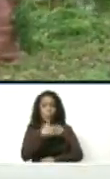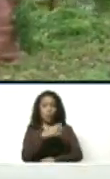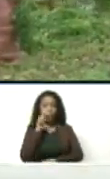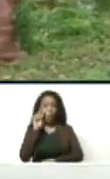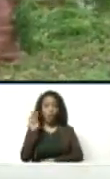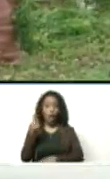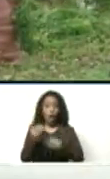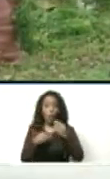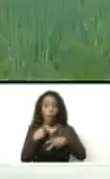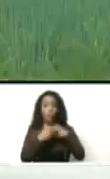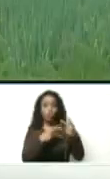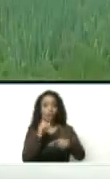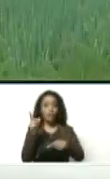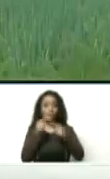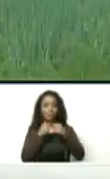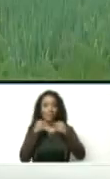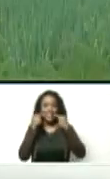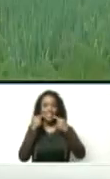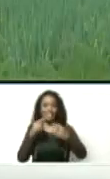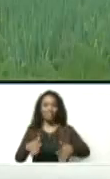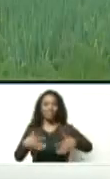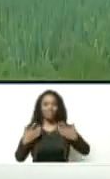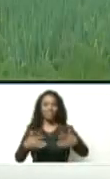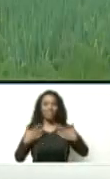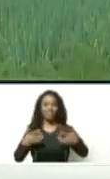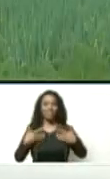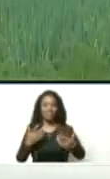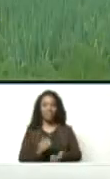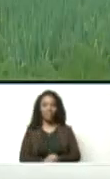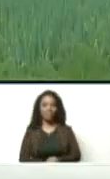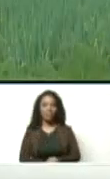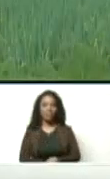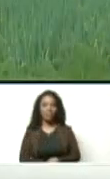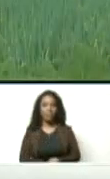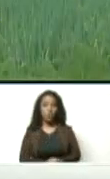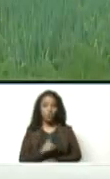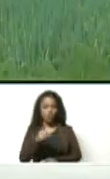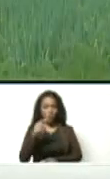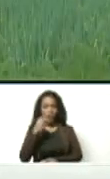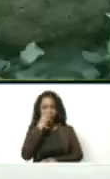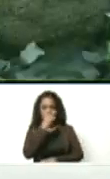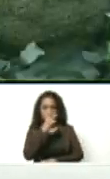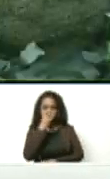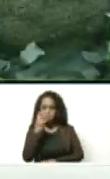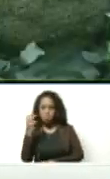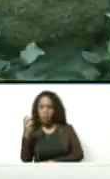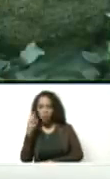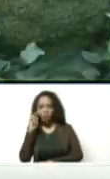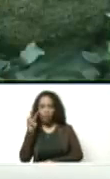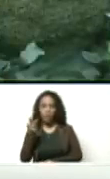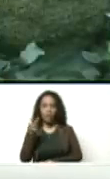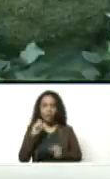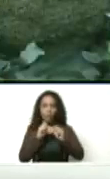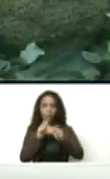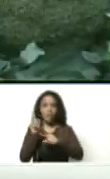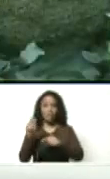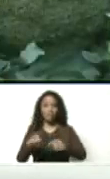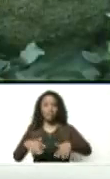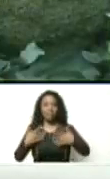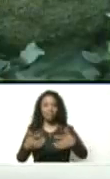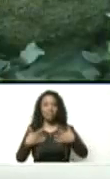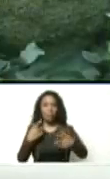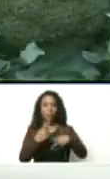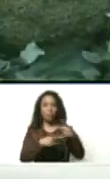estos productores con esa sonrisa, ese ánimo. Ah, Castro Sotelo, tú que recorres el país permanentemente, ese ánimo